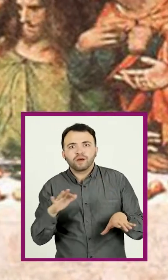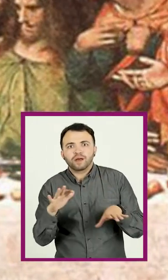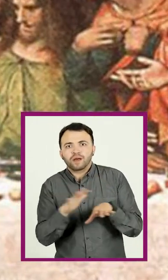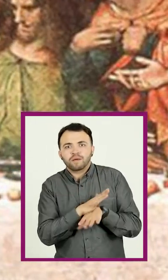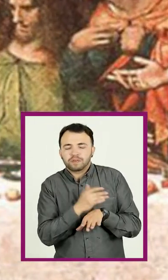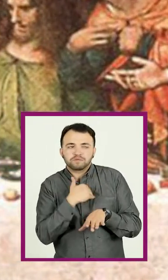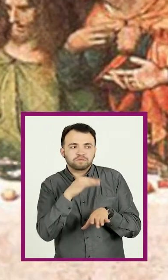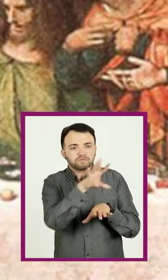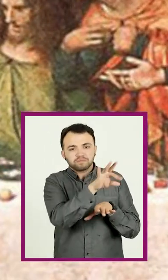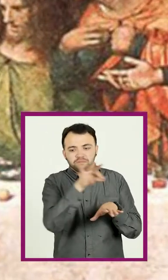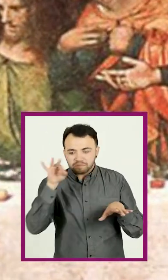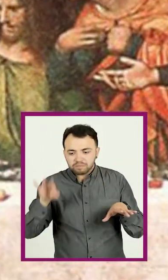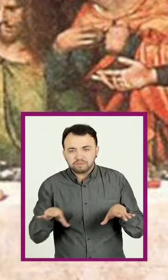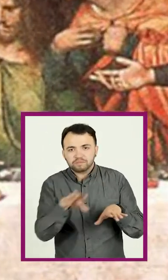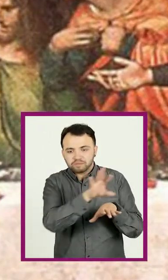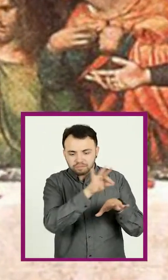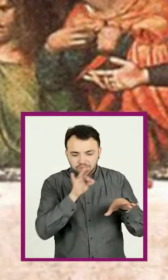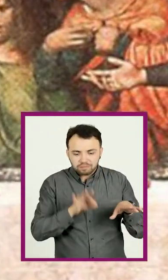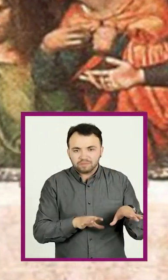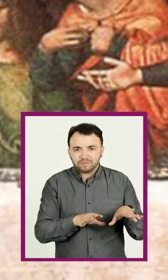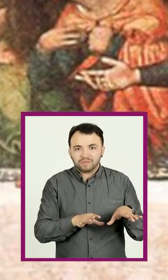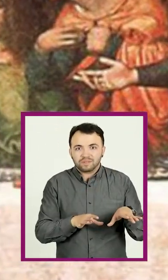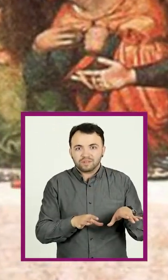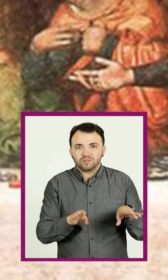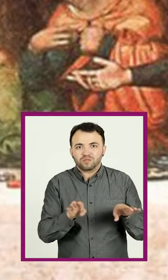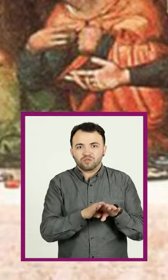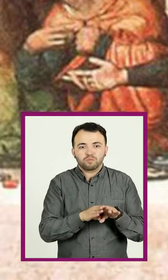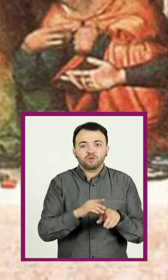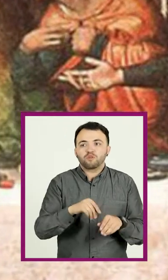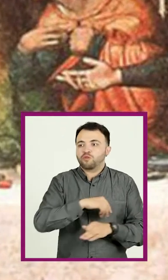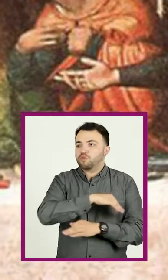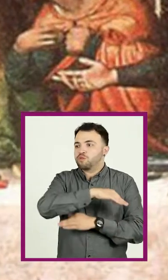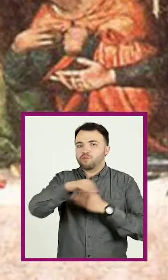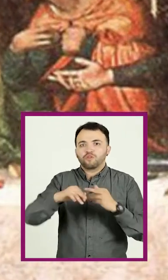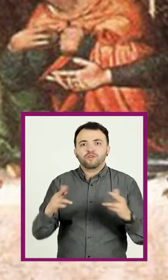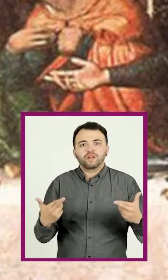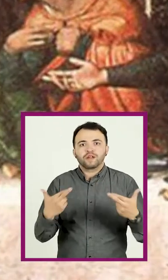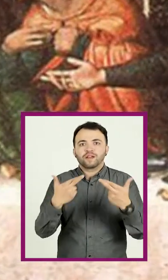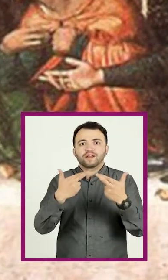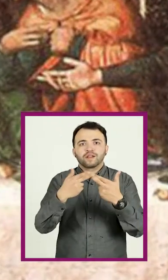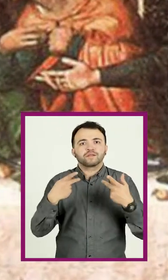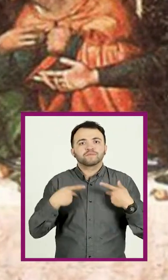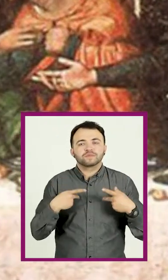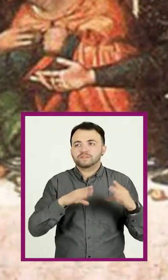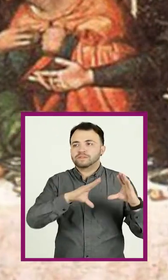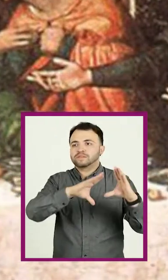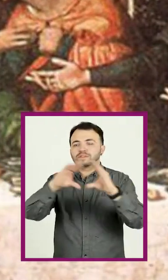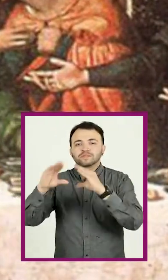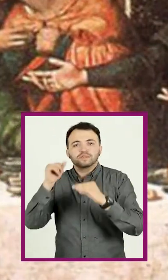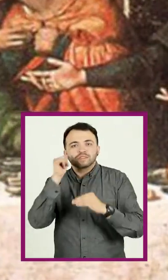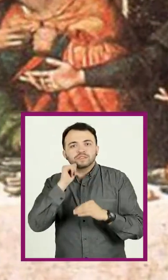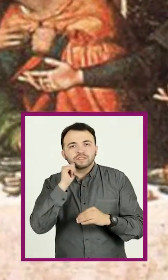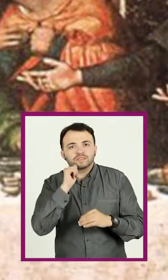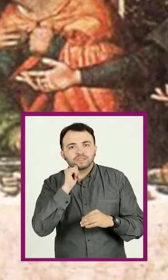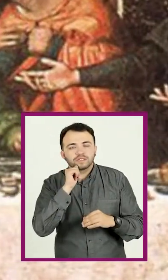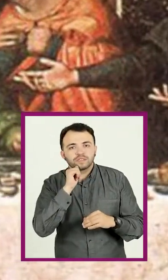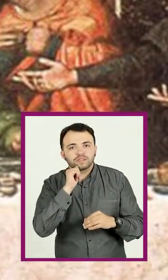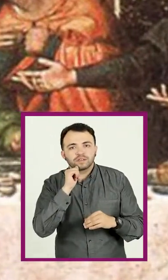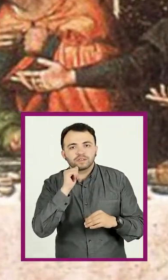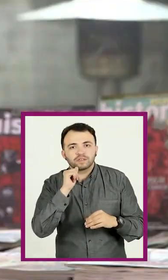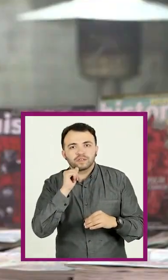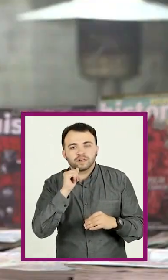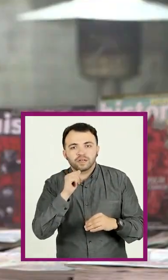moderación de lo absoluto, ¿no? Pero también lo que ve es que hay como que toma lo que